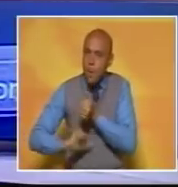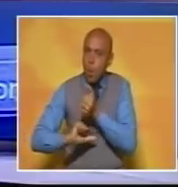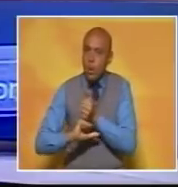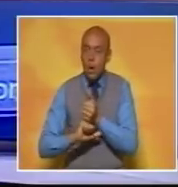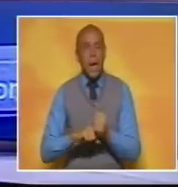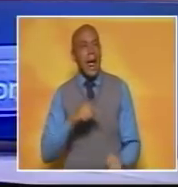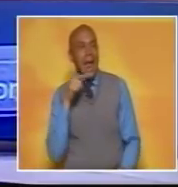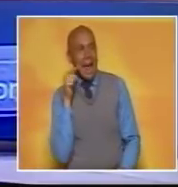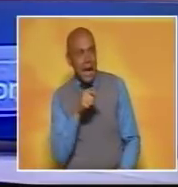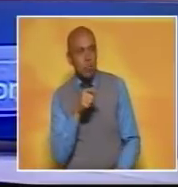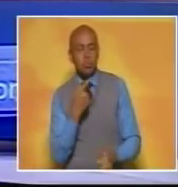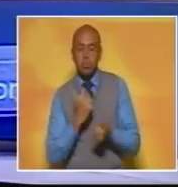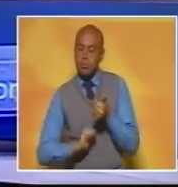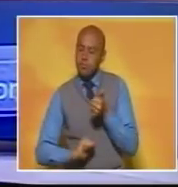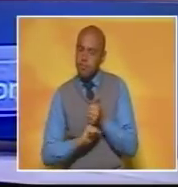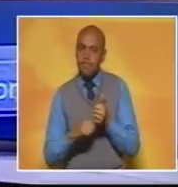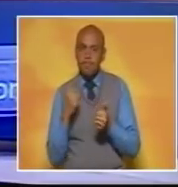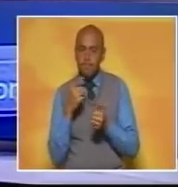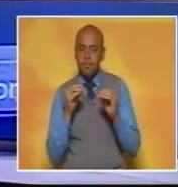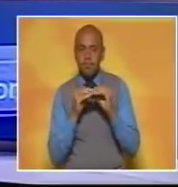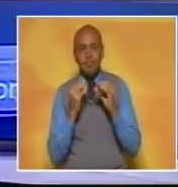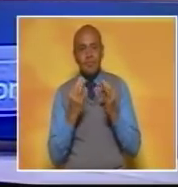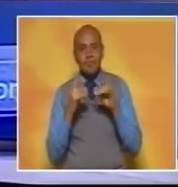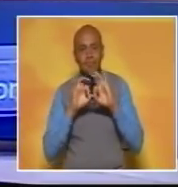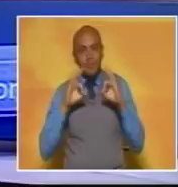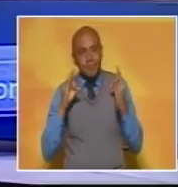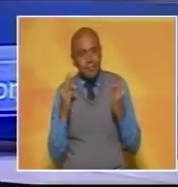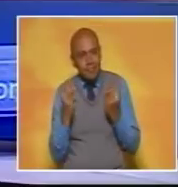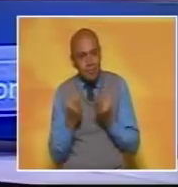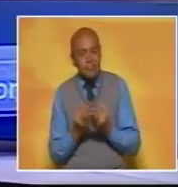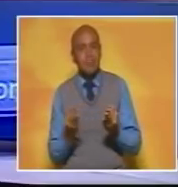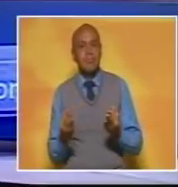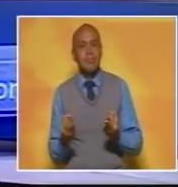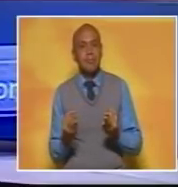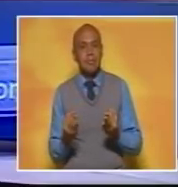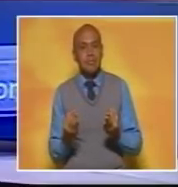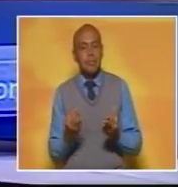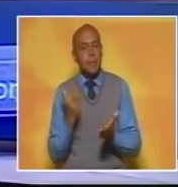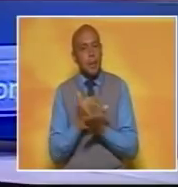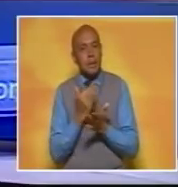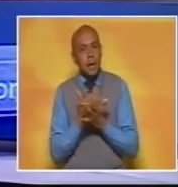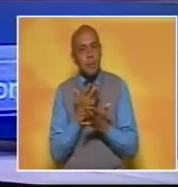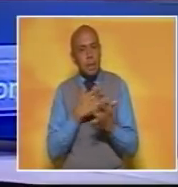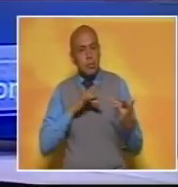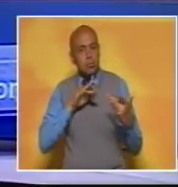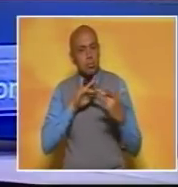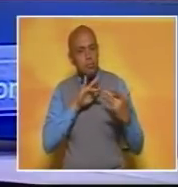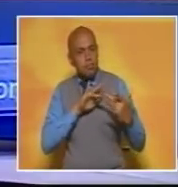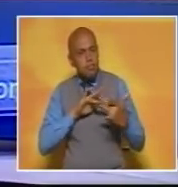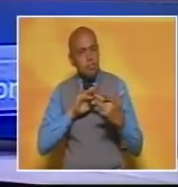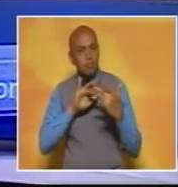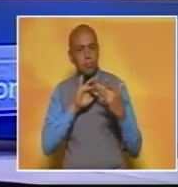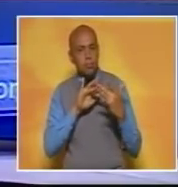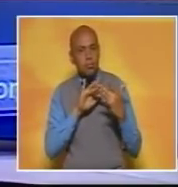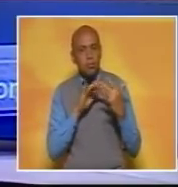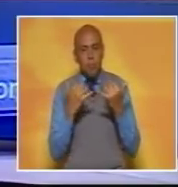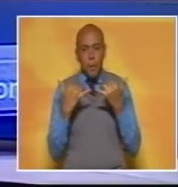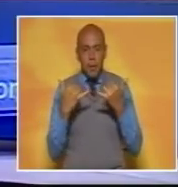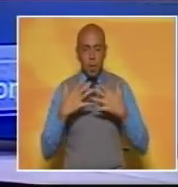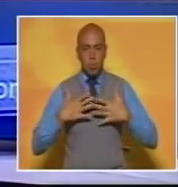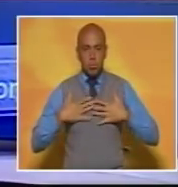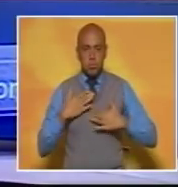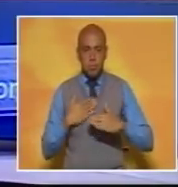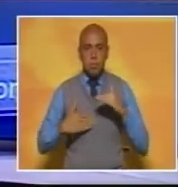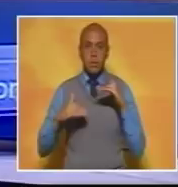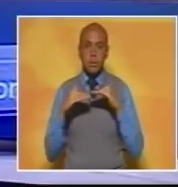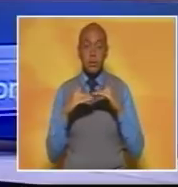eso iba, lo importante de la familia para estar uno en sintonía perfecta con uno mismo. Exacto, y